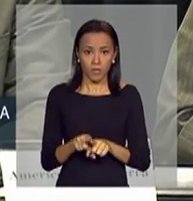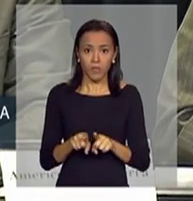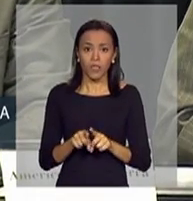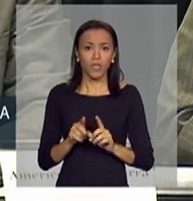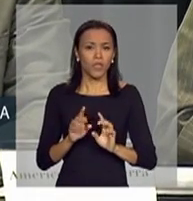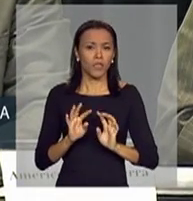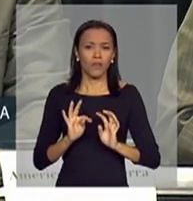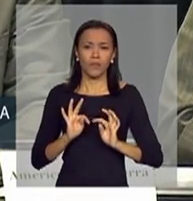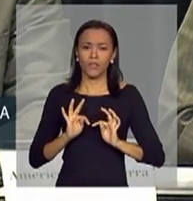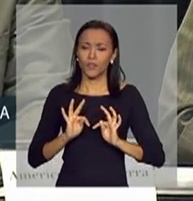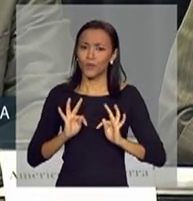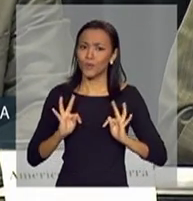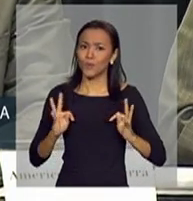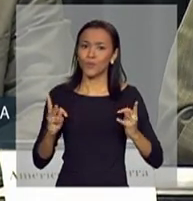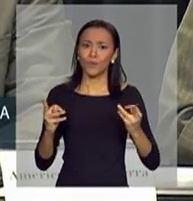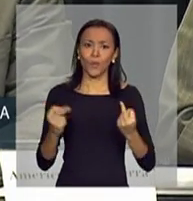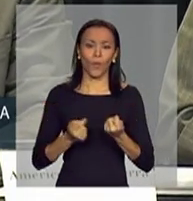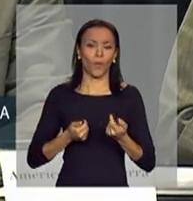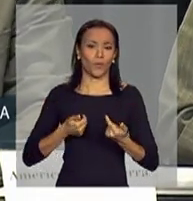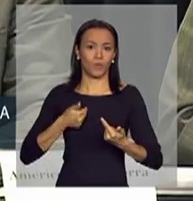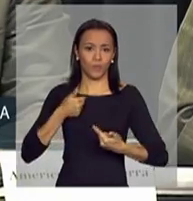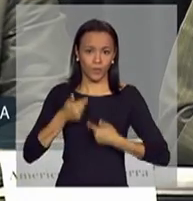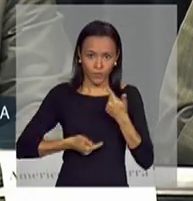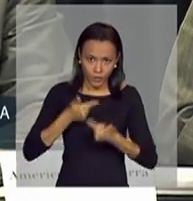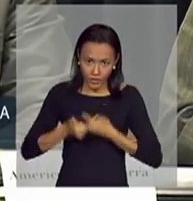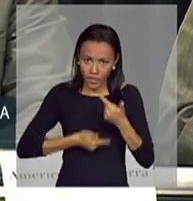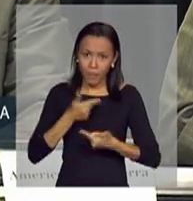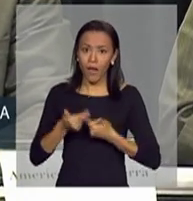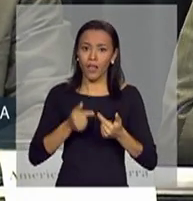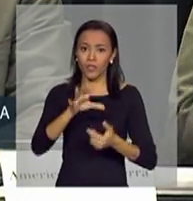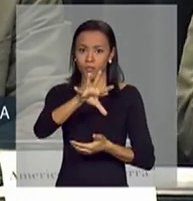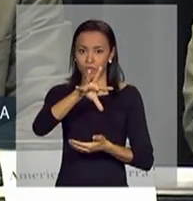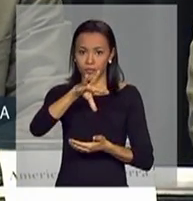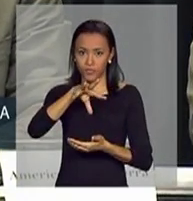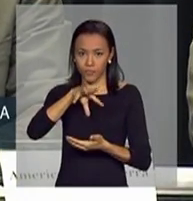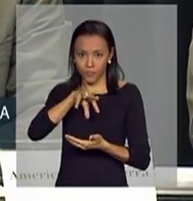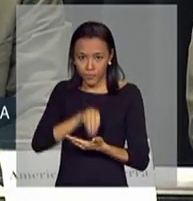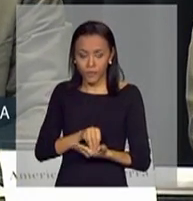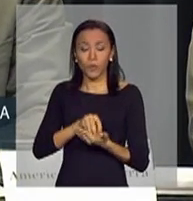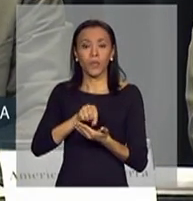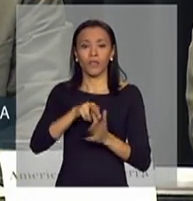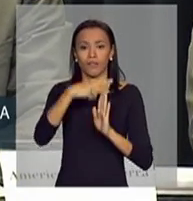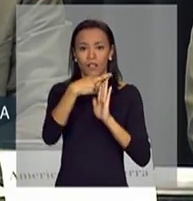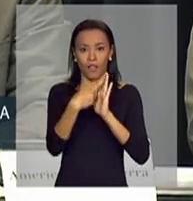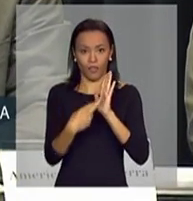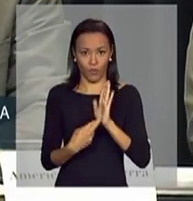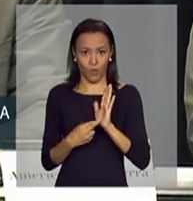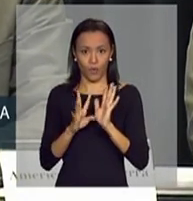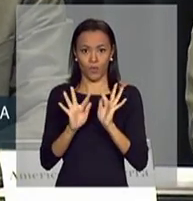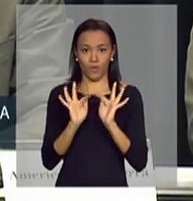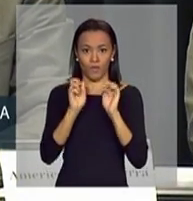en todos sus trabajos hasta el relatorio final, que seguramente va a ser en el 2014.